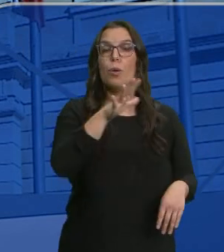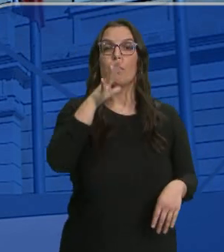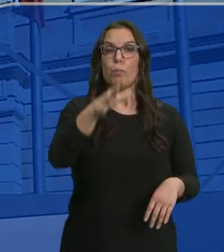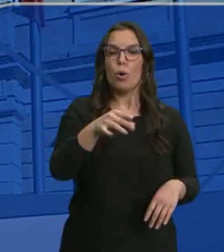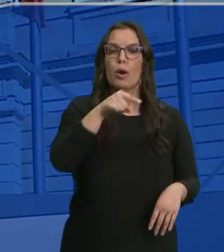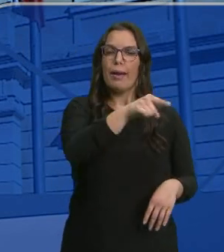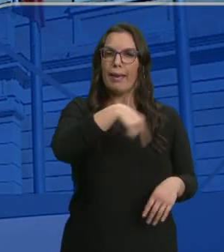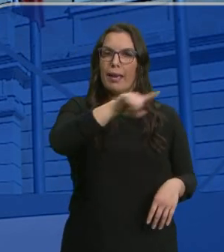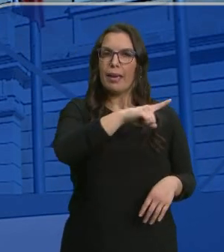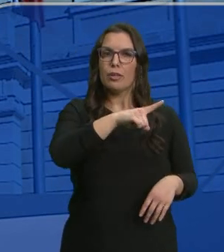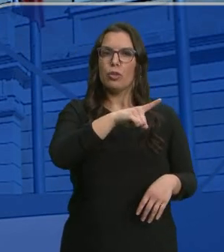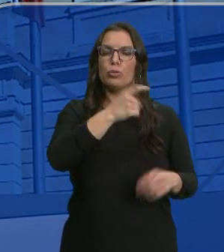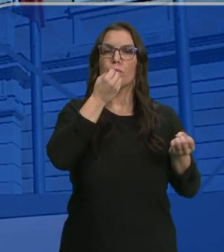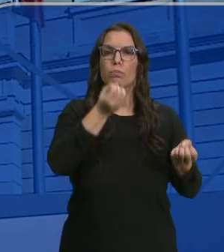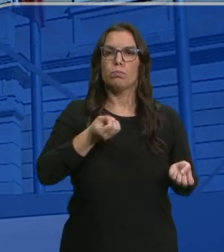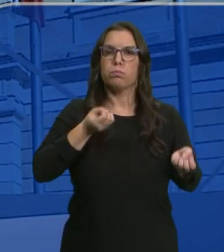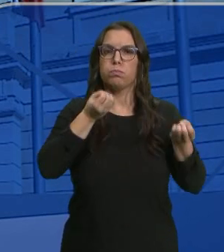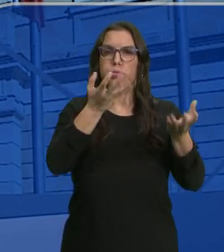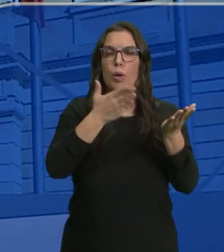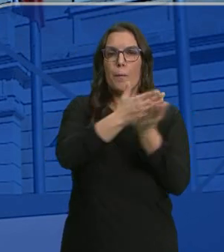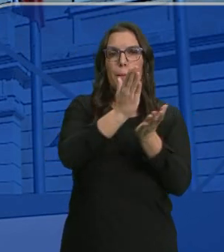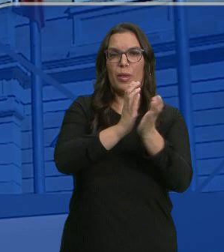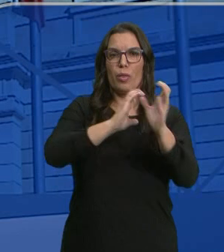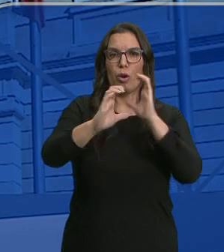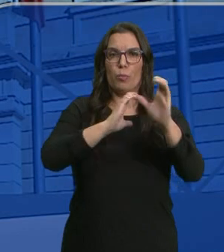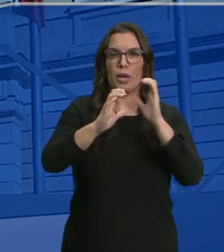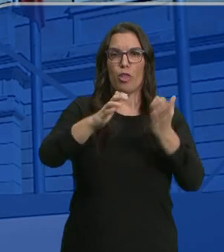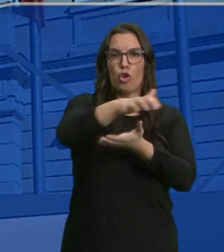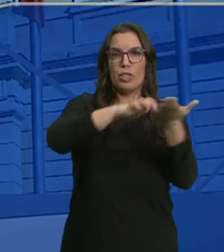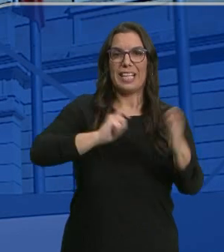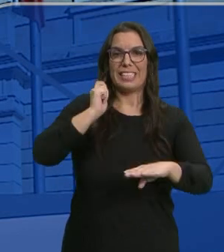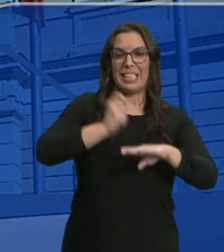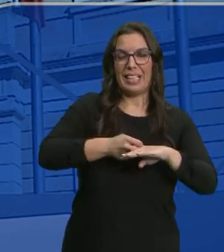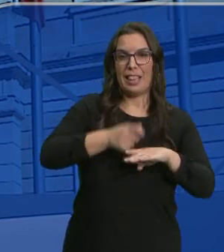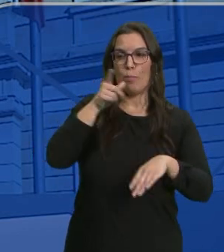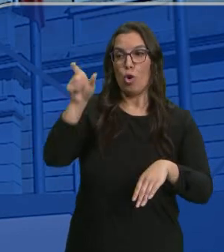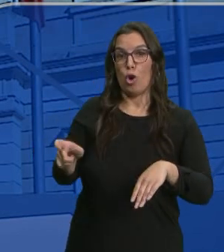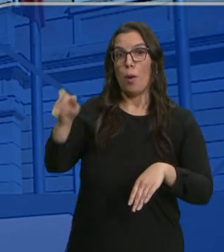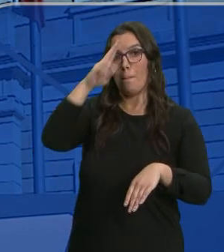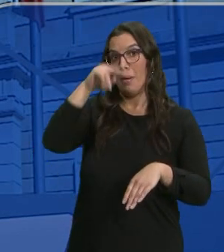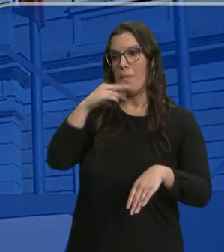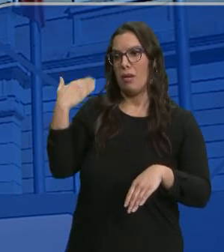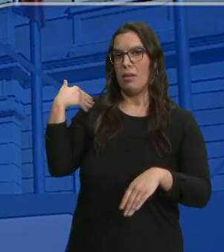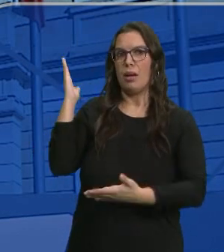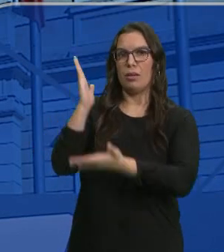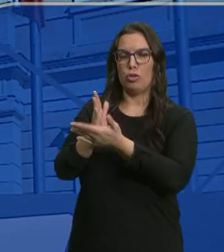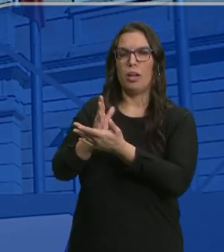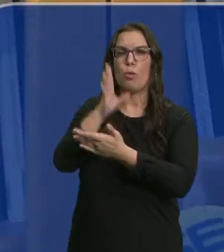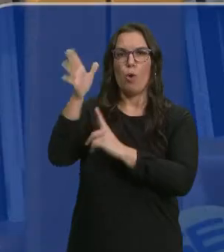los medios de comunicación una sentencia que le condenaba por malos tratos. Esto ha dicho hoy el presidente del TSJ.